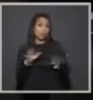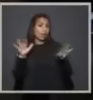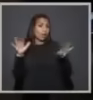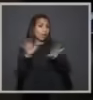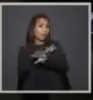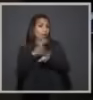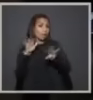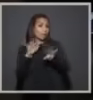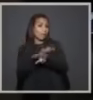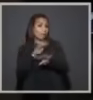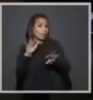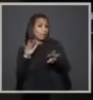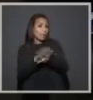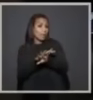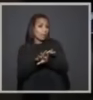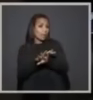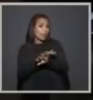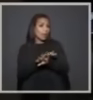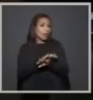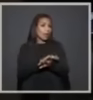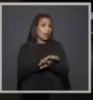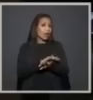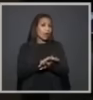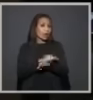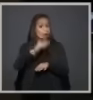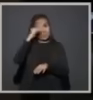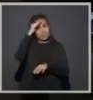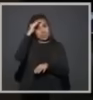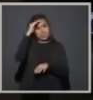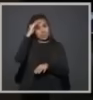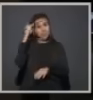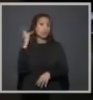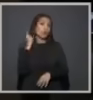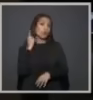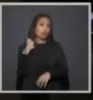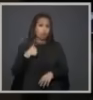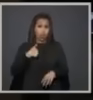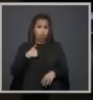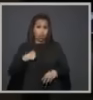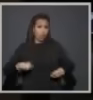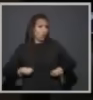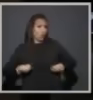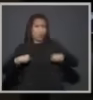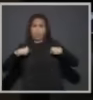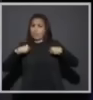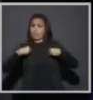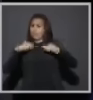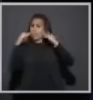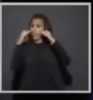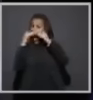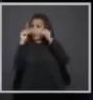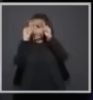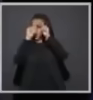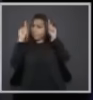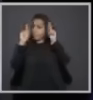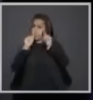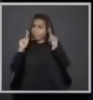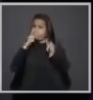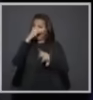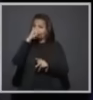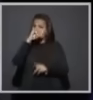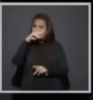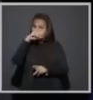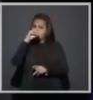cambiar el estilo de hacer política. Yo no voy a vivir en Los Pinos. Los Pinos van a pasar a formar parte del